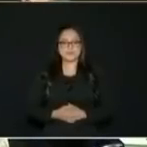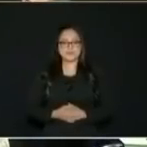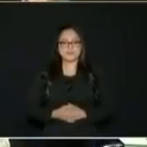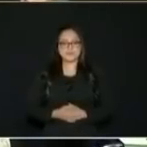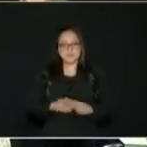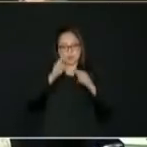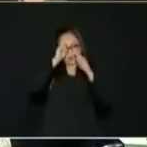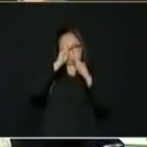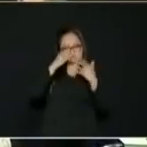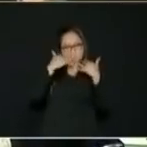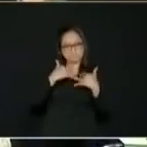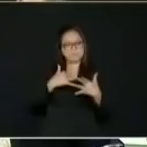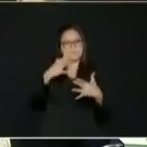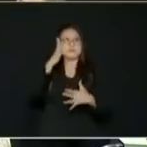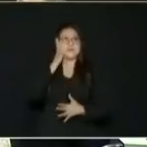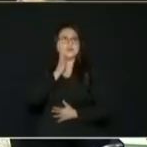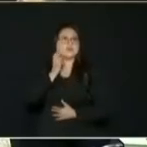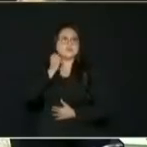Honorable Congreso,